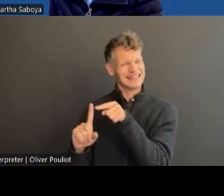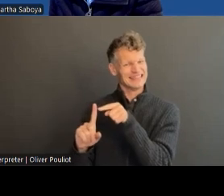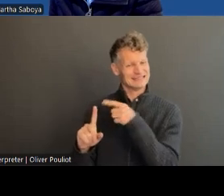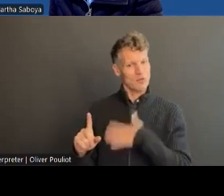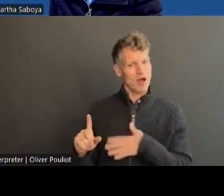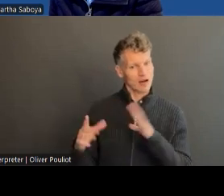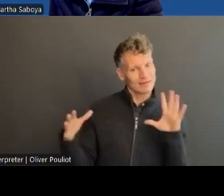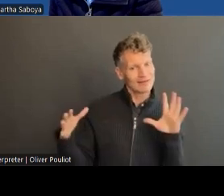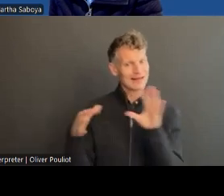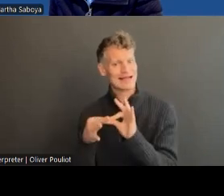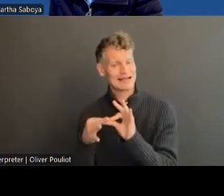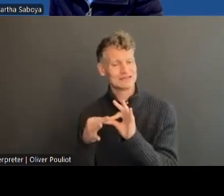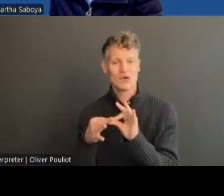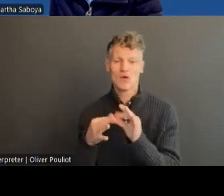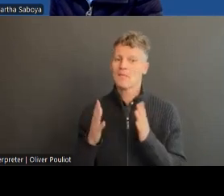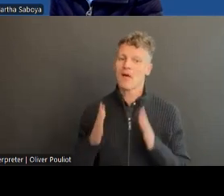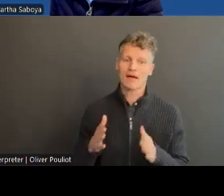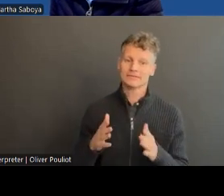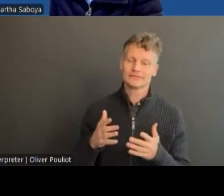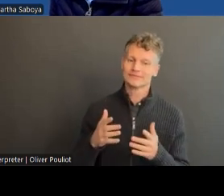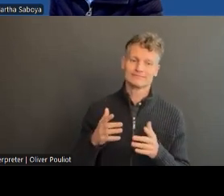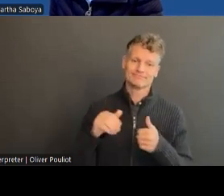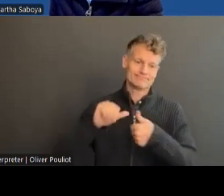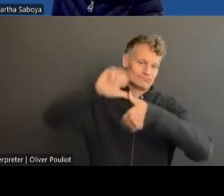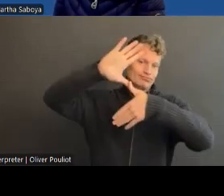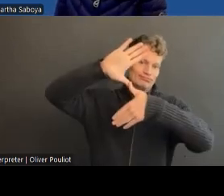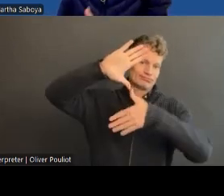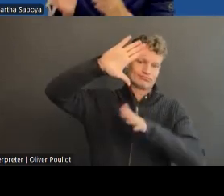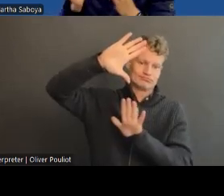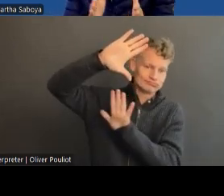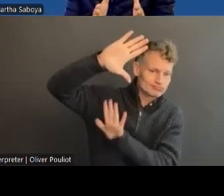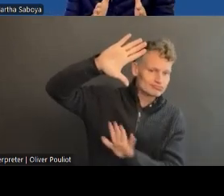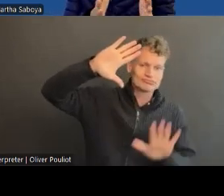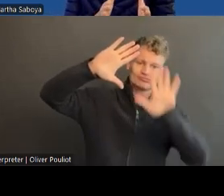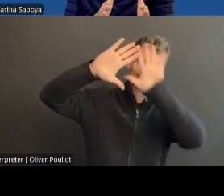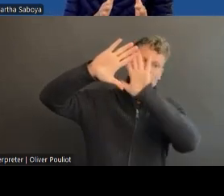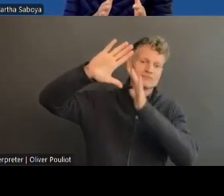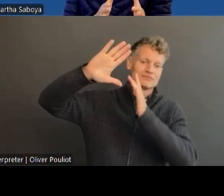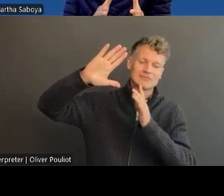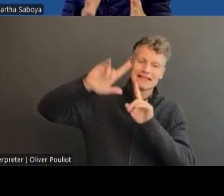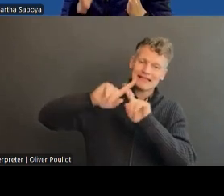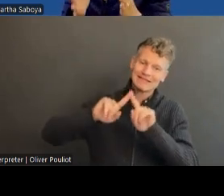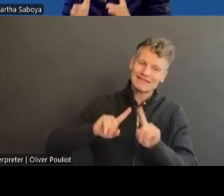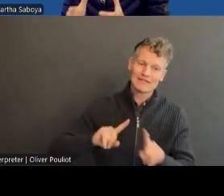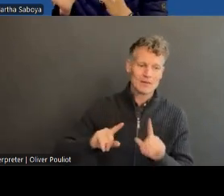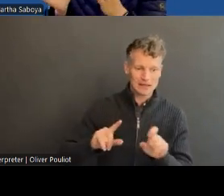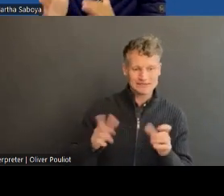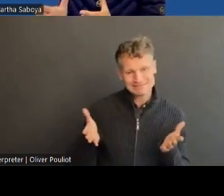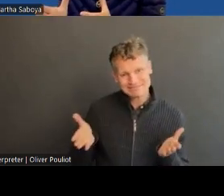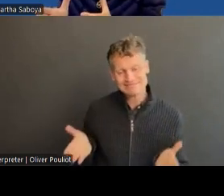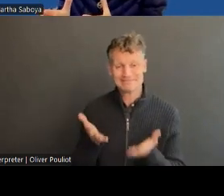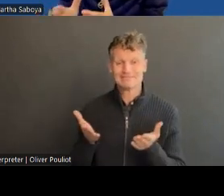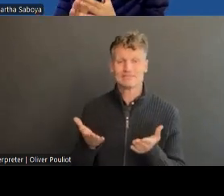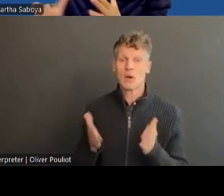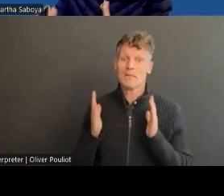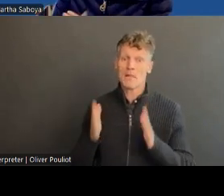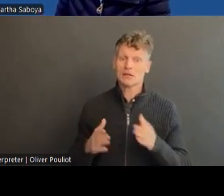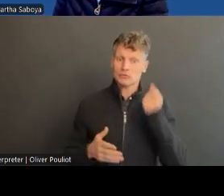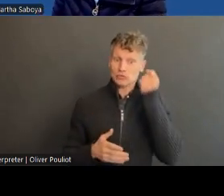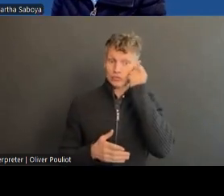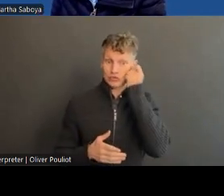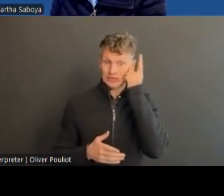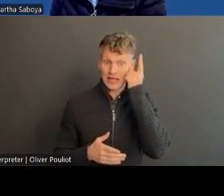fundamentales para lograr estos objetivos. Hay que entender el efecto de